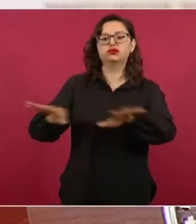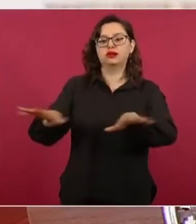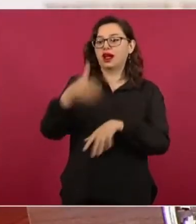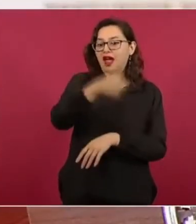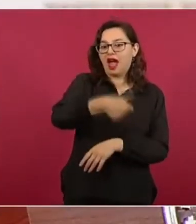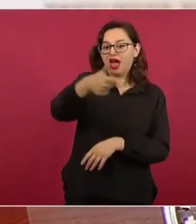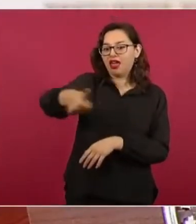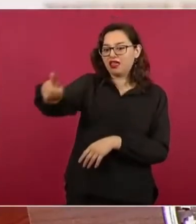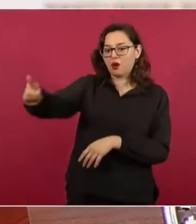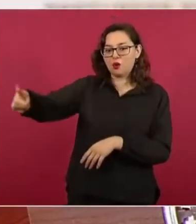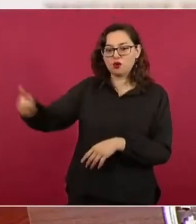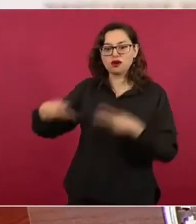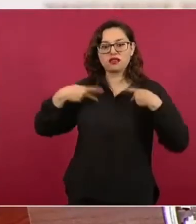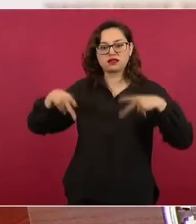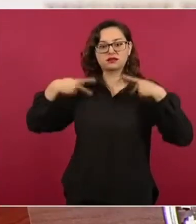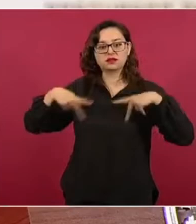cada ciudadano.